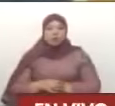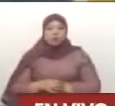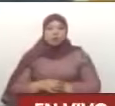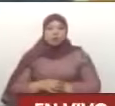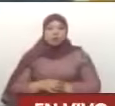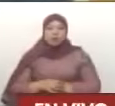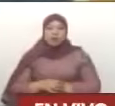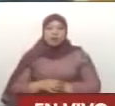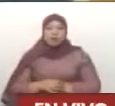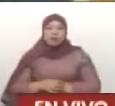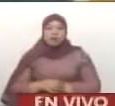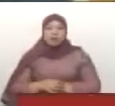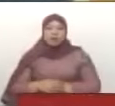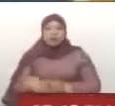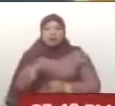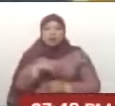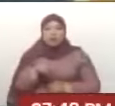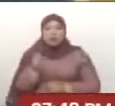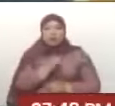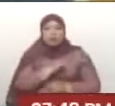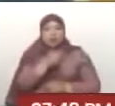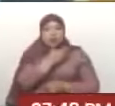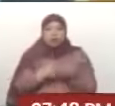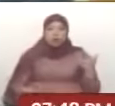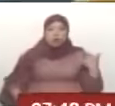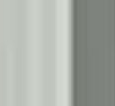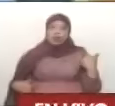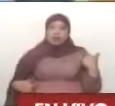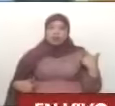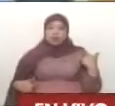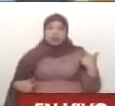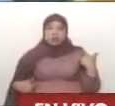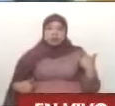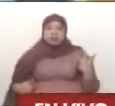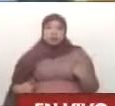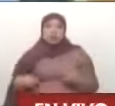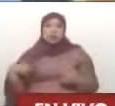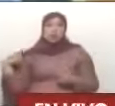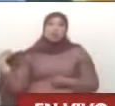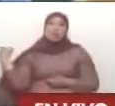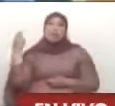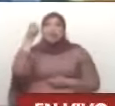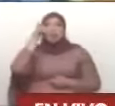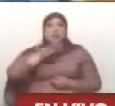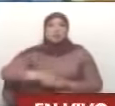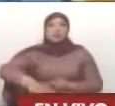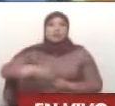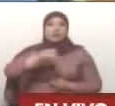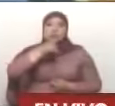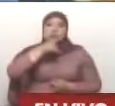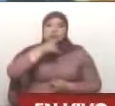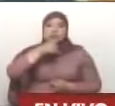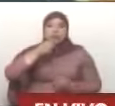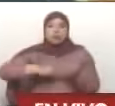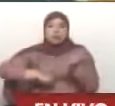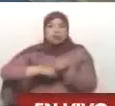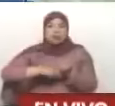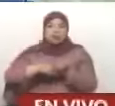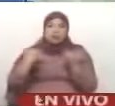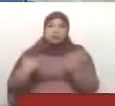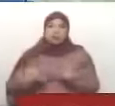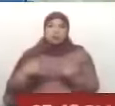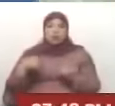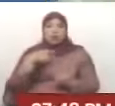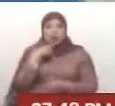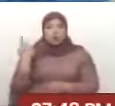es un triunfo abrumador del presidente con el apoyo del pueblo ruso, para que siga construyendo la